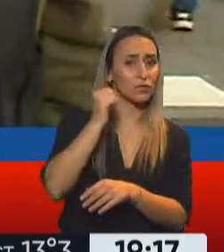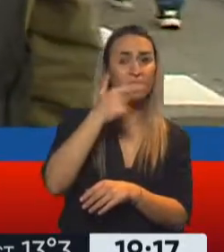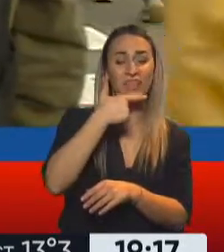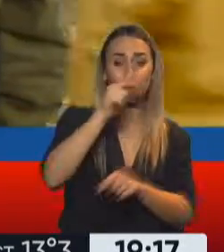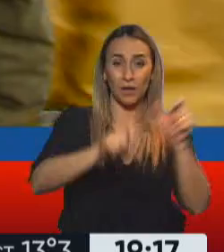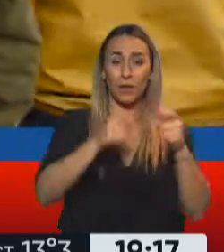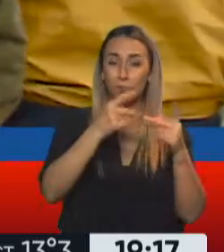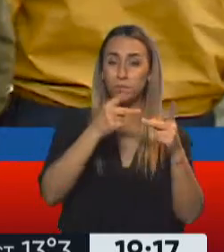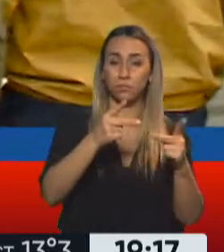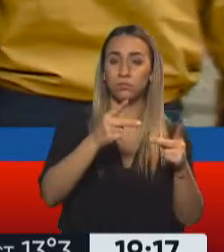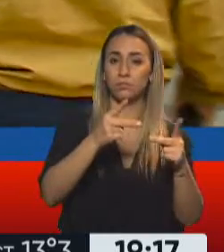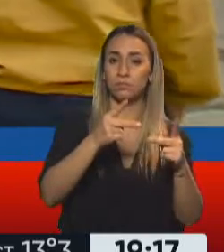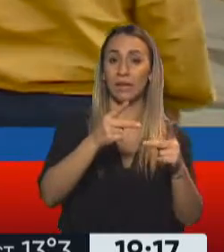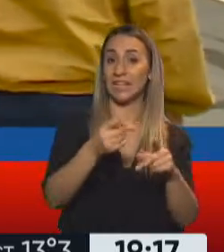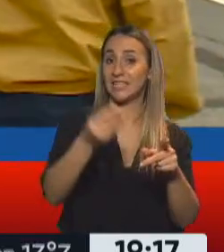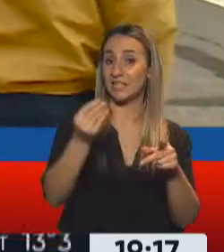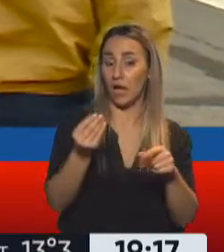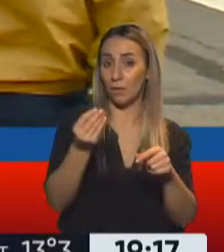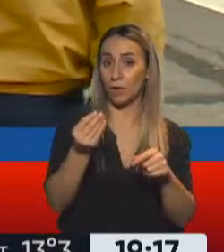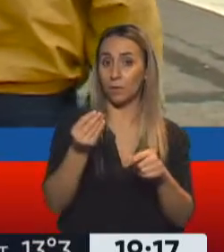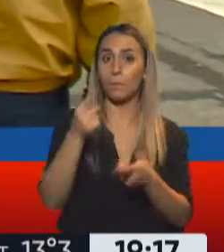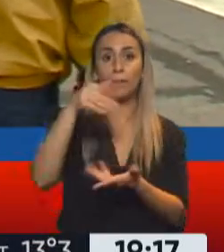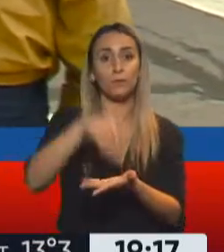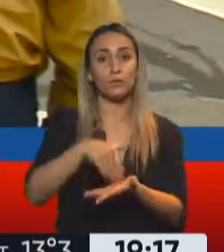el transporte público. El sábado,